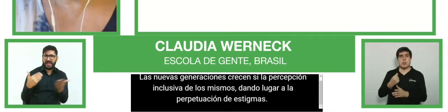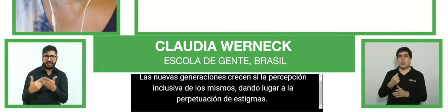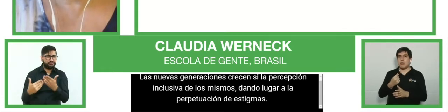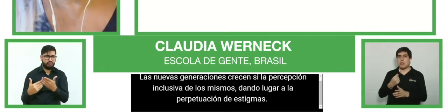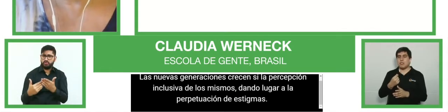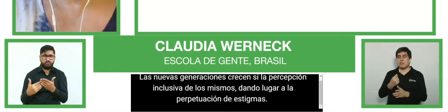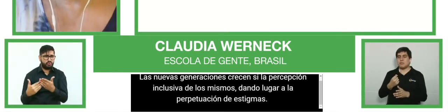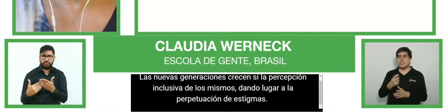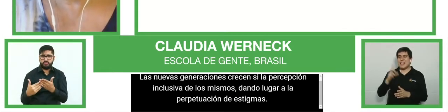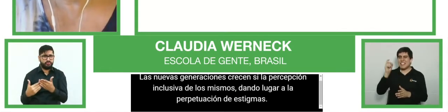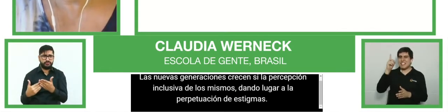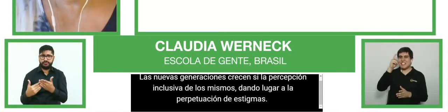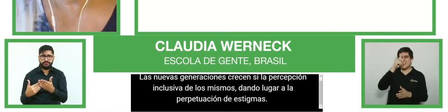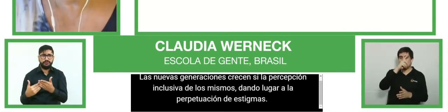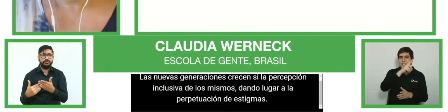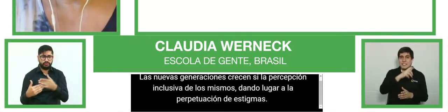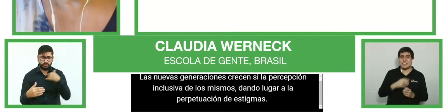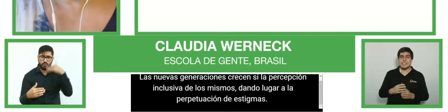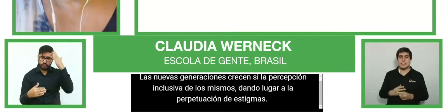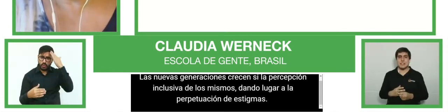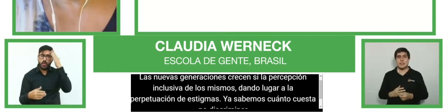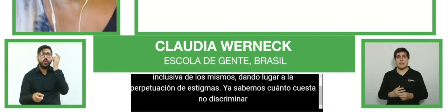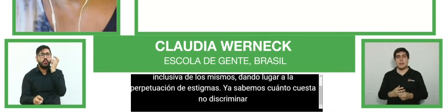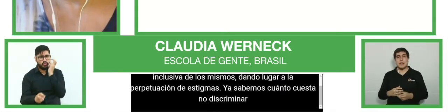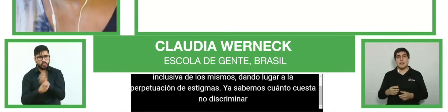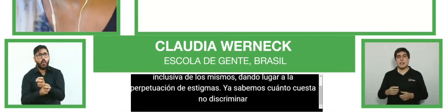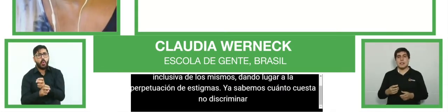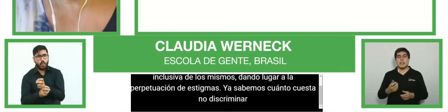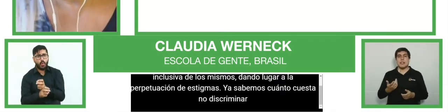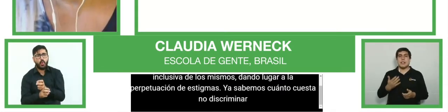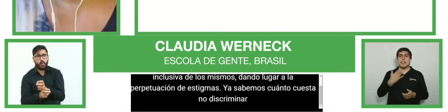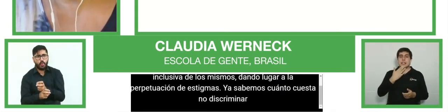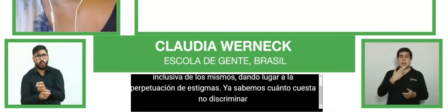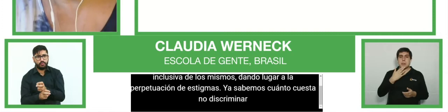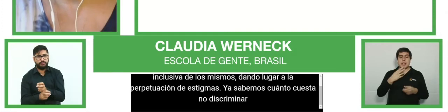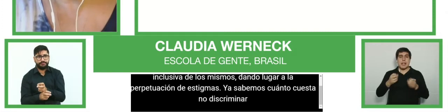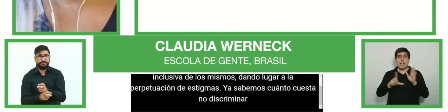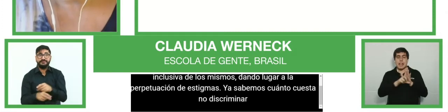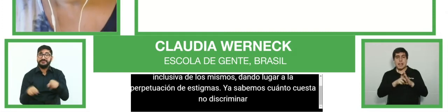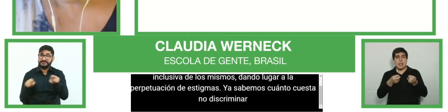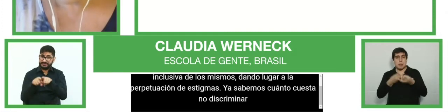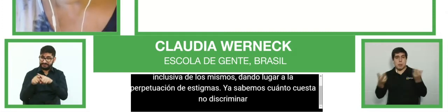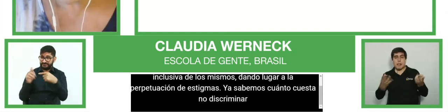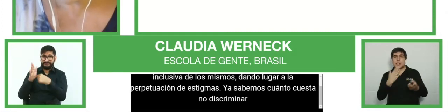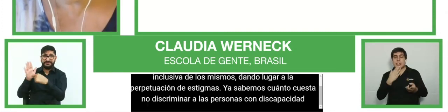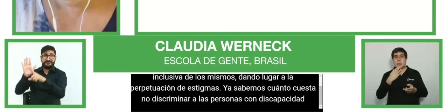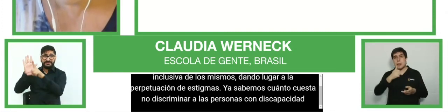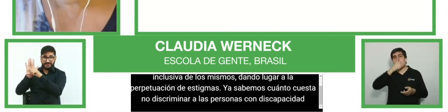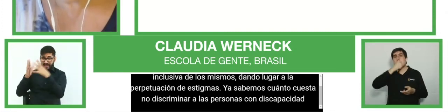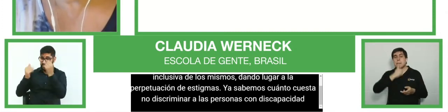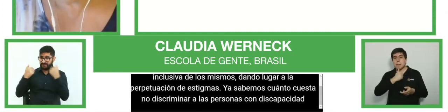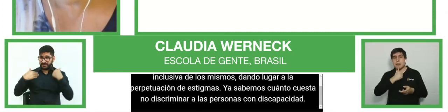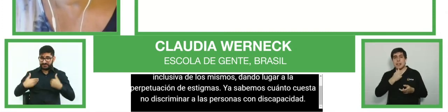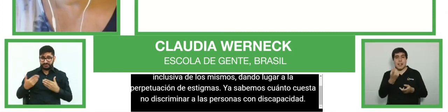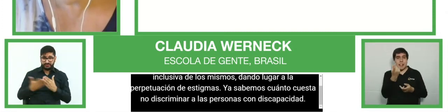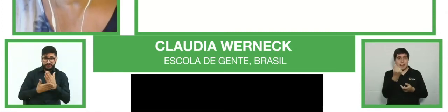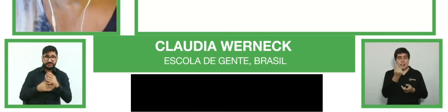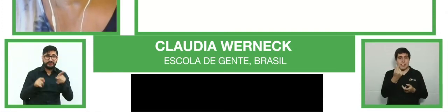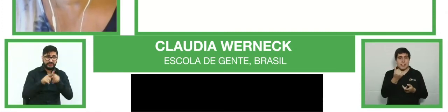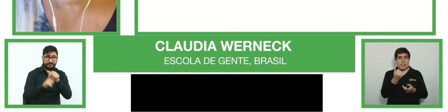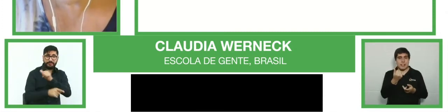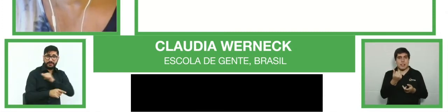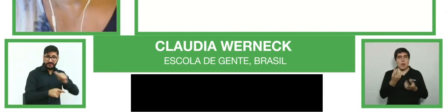los criterios que rigen los presupuestos públicos y privados para que sepamos